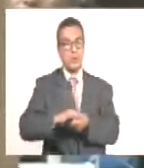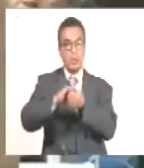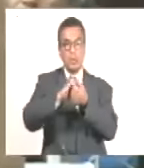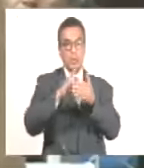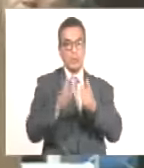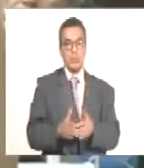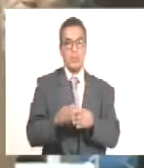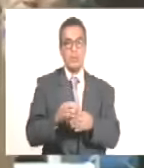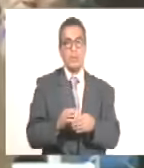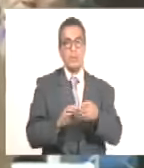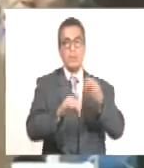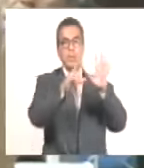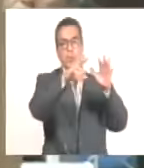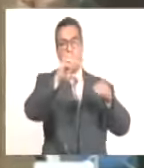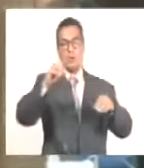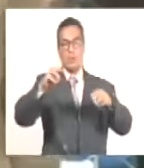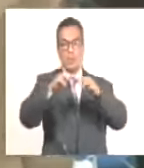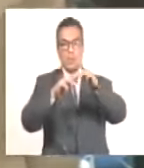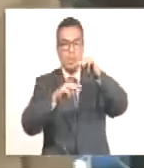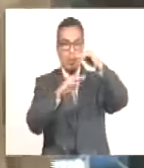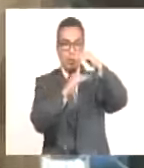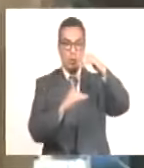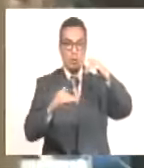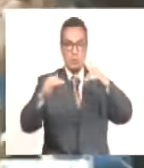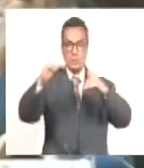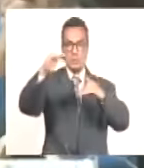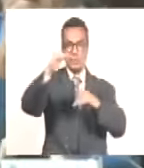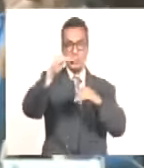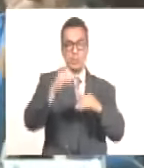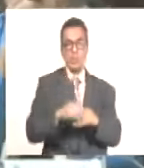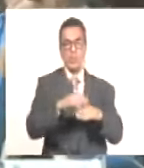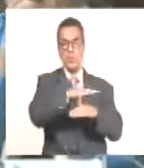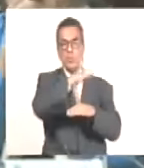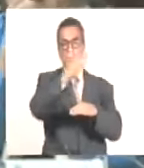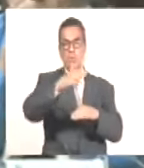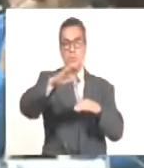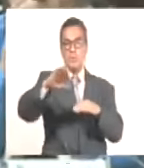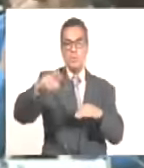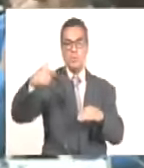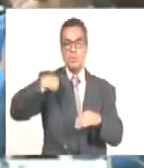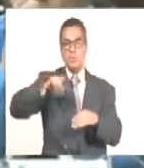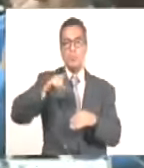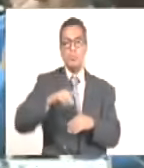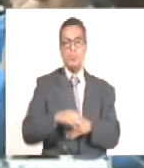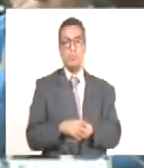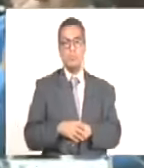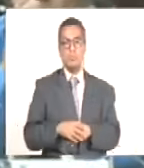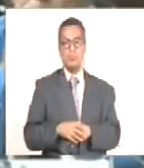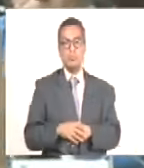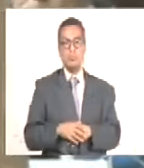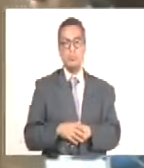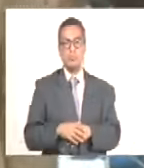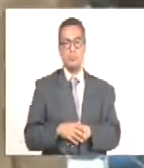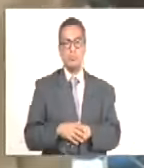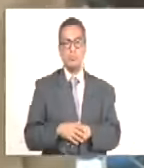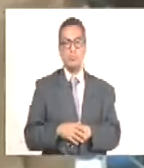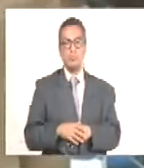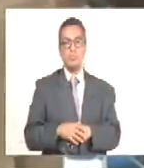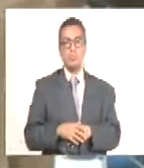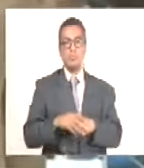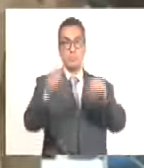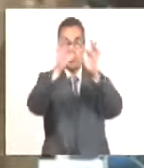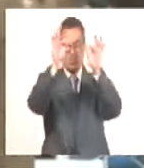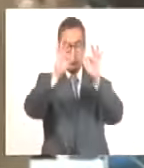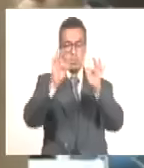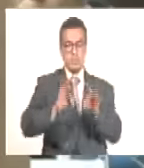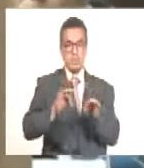ubicado a unos 800 metros sobre el nivel del mar y tenemos una Virgen,